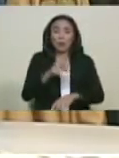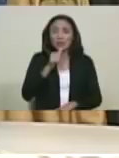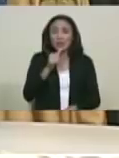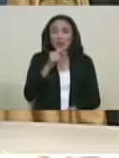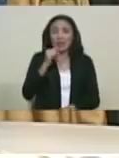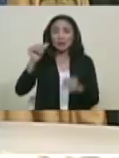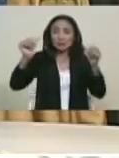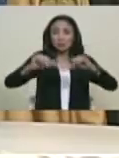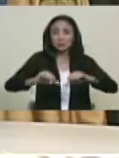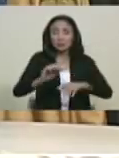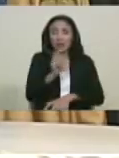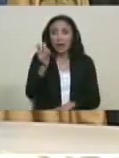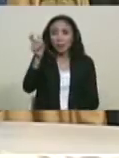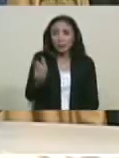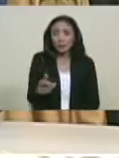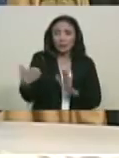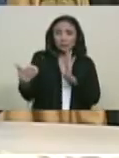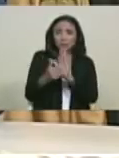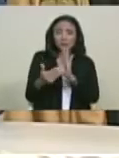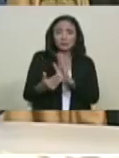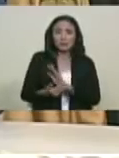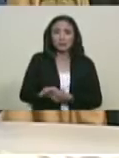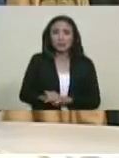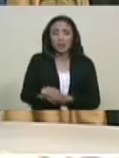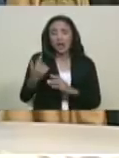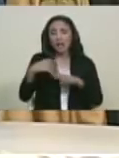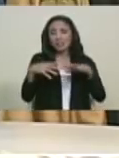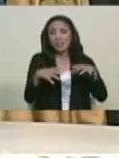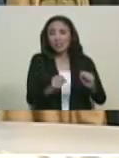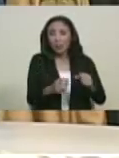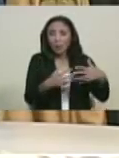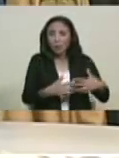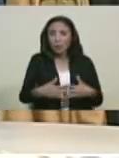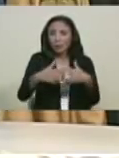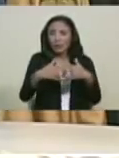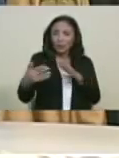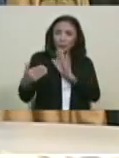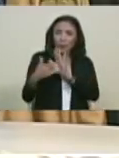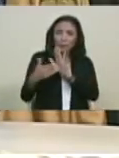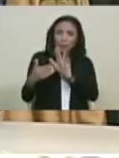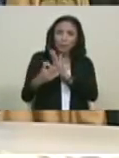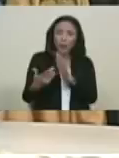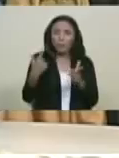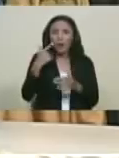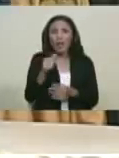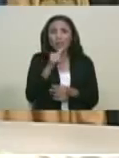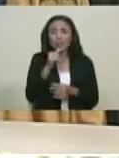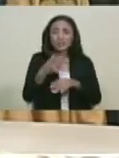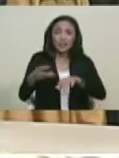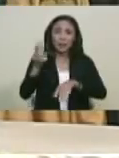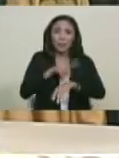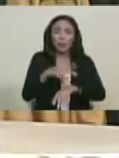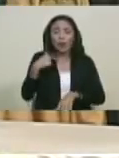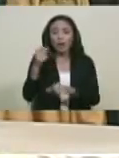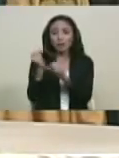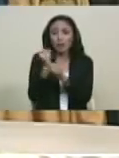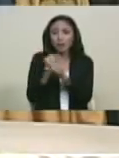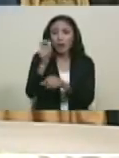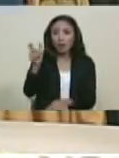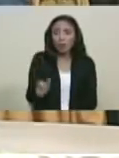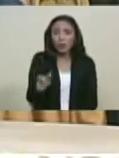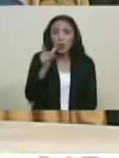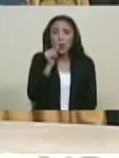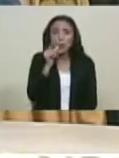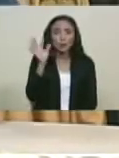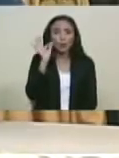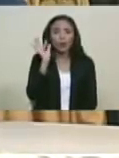si el programa de recuperación es saboteado por la oligarquía quien sería perjudicado el trabajador la trabajadora la